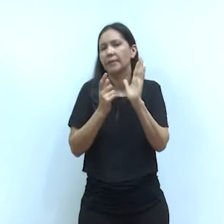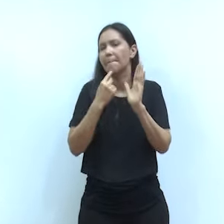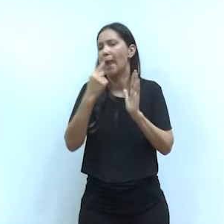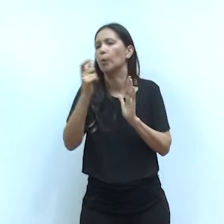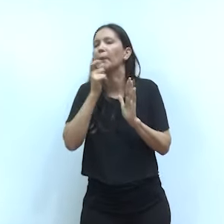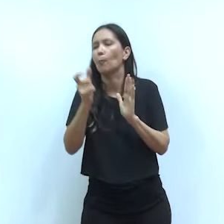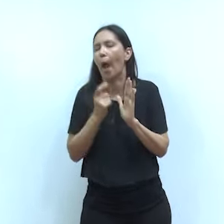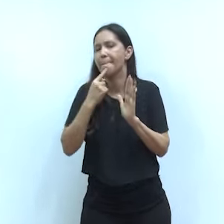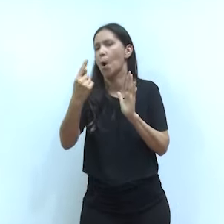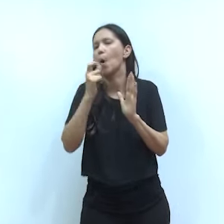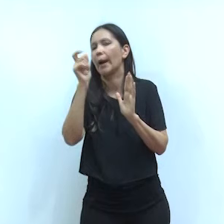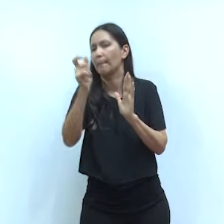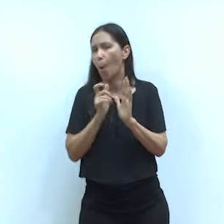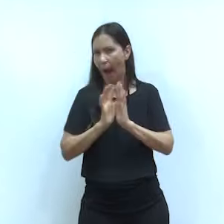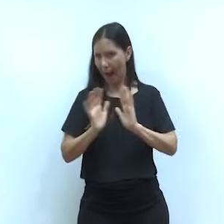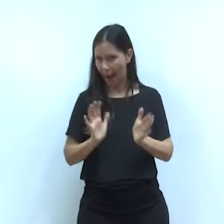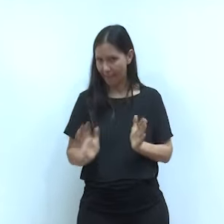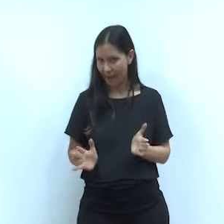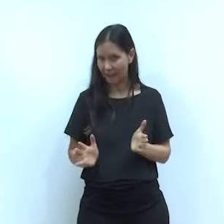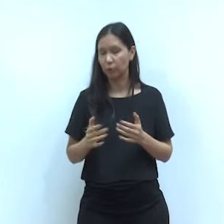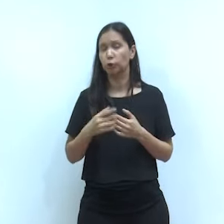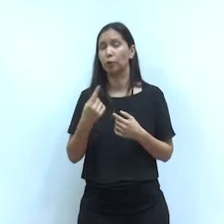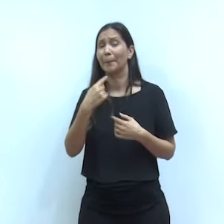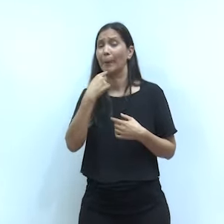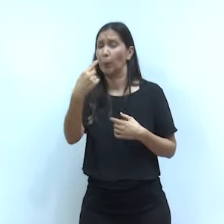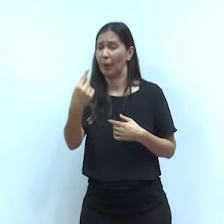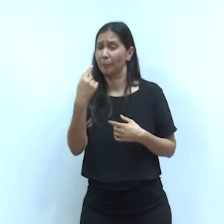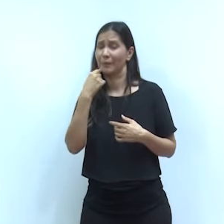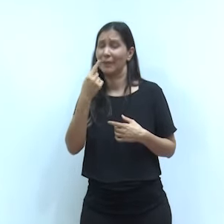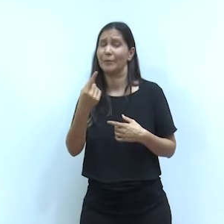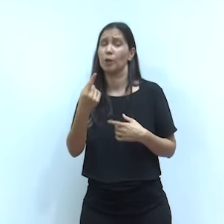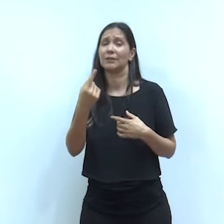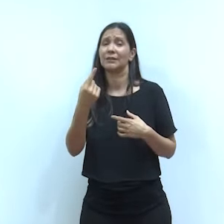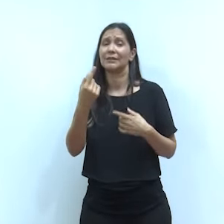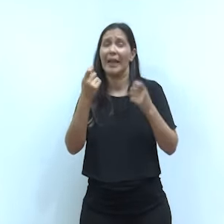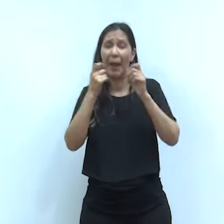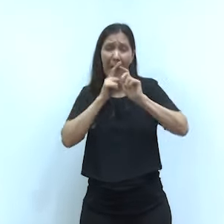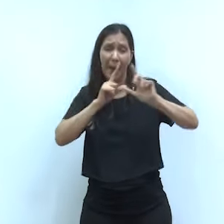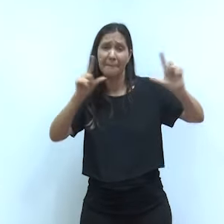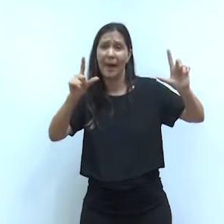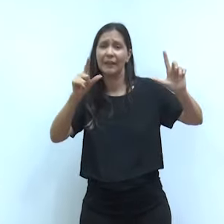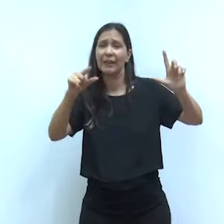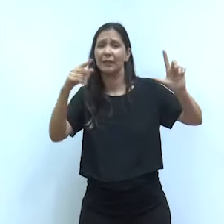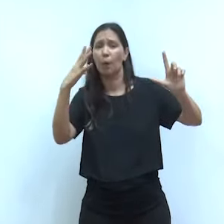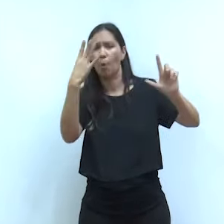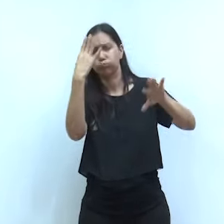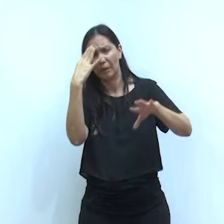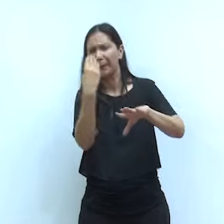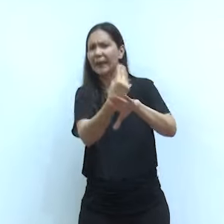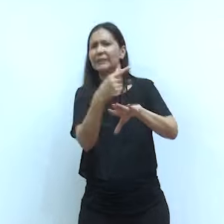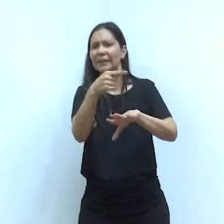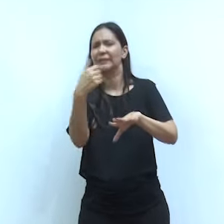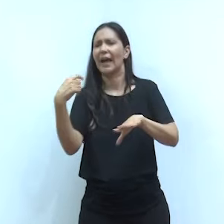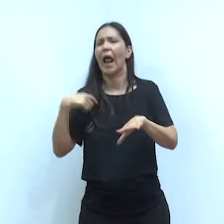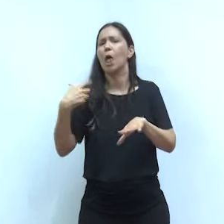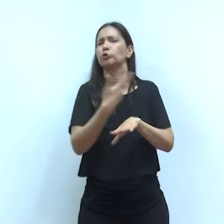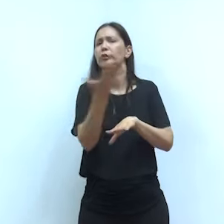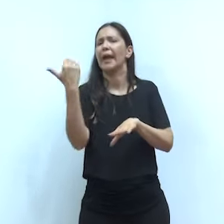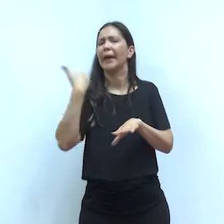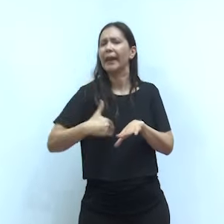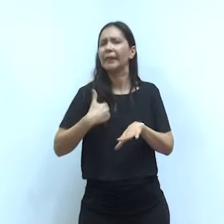preguntamos cuál de estas dos imágenes refleja más la sociedad Argentina iba una imagen y un textio una imagen